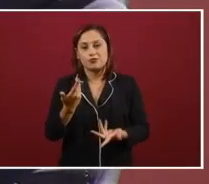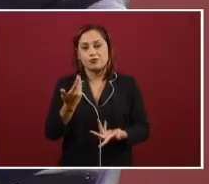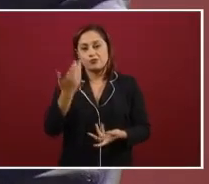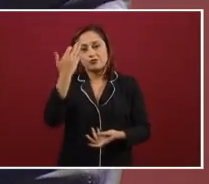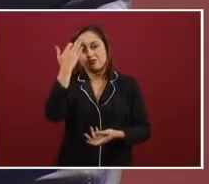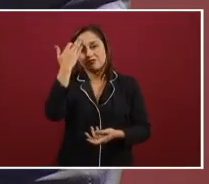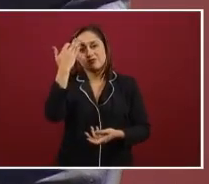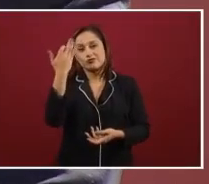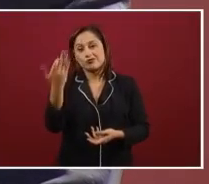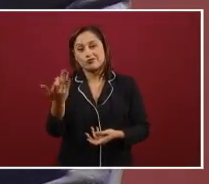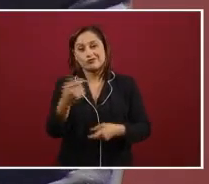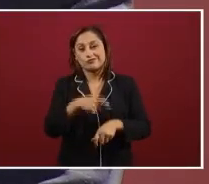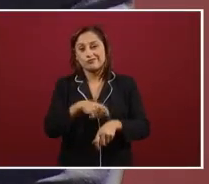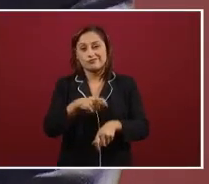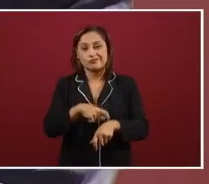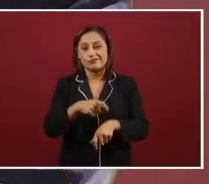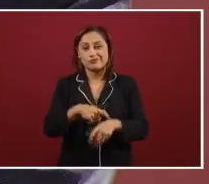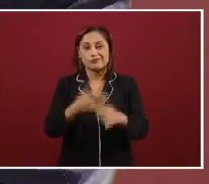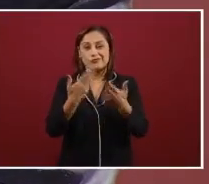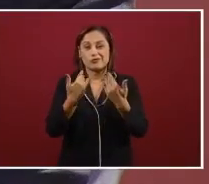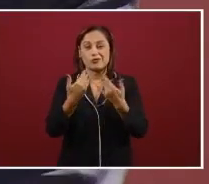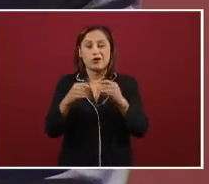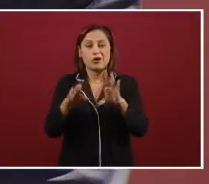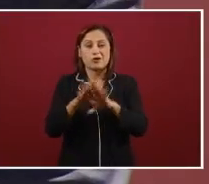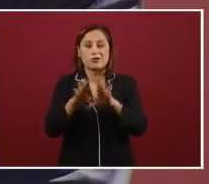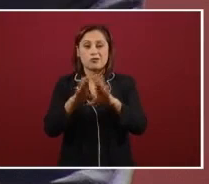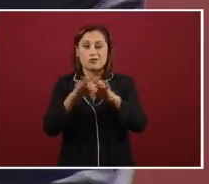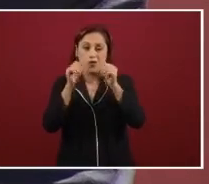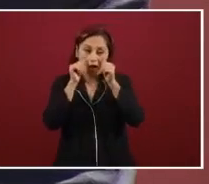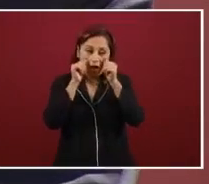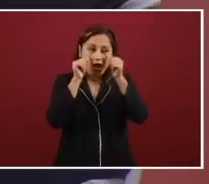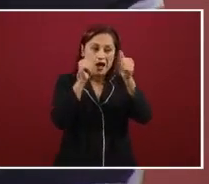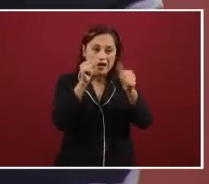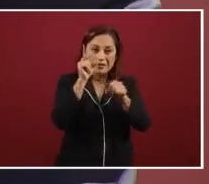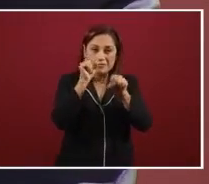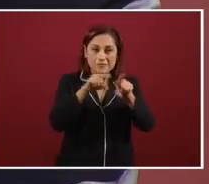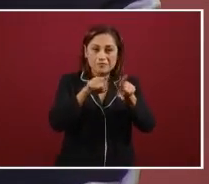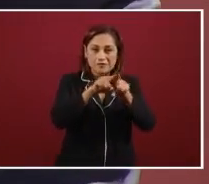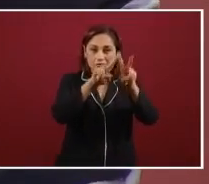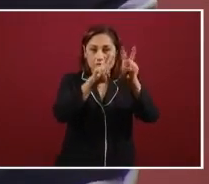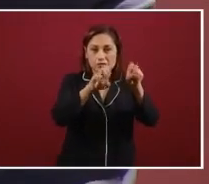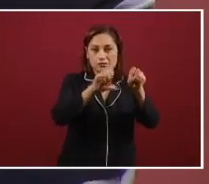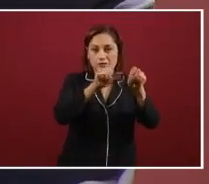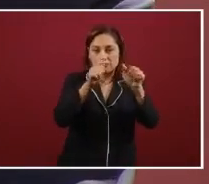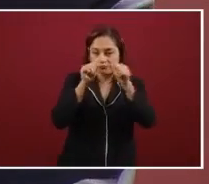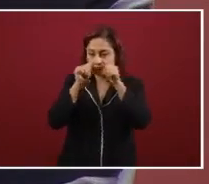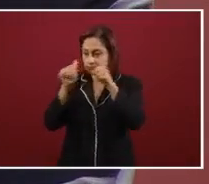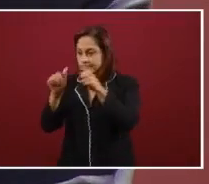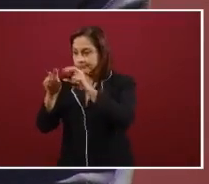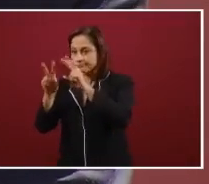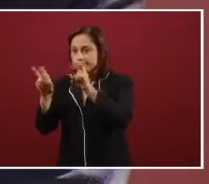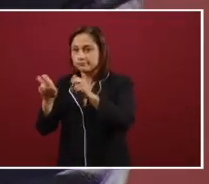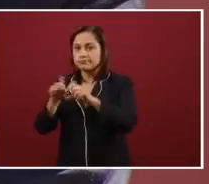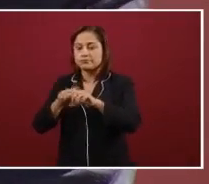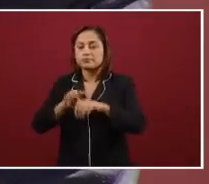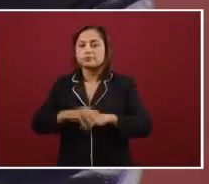estar atendiendo este asunto, son muchos los asuntos. Lo del avance en eso.